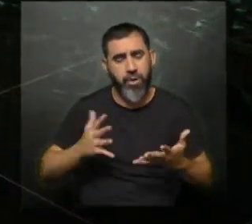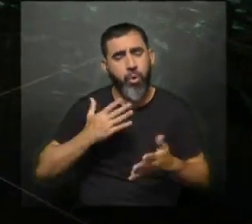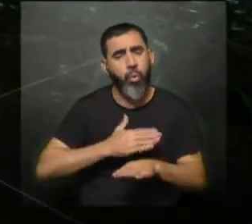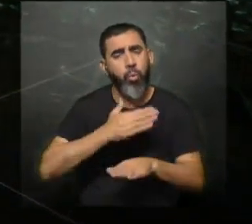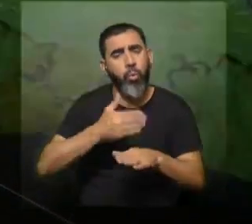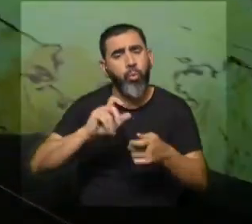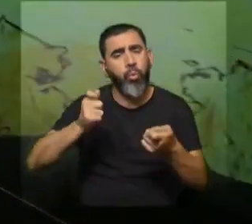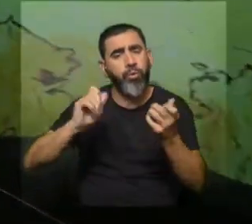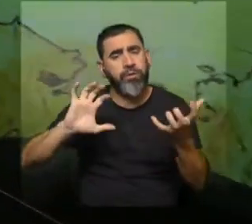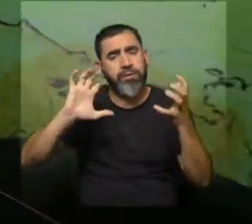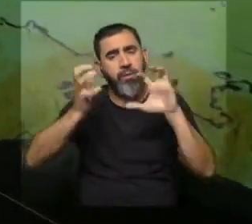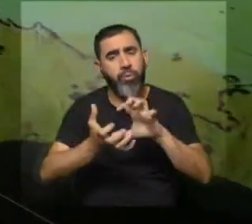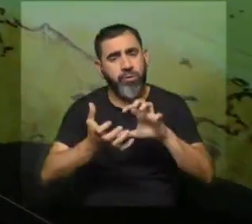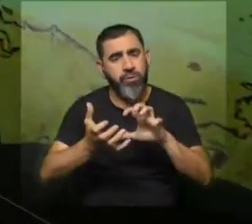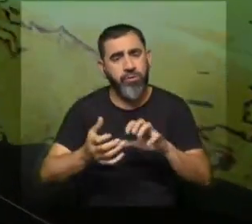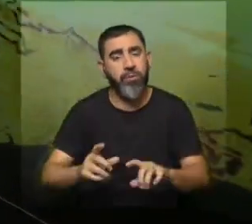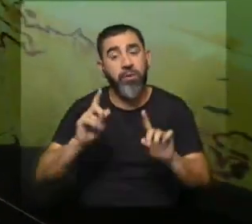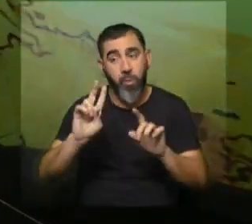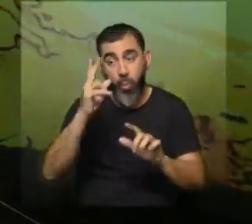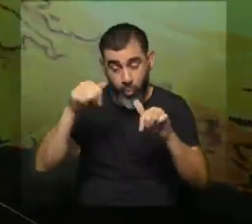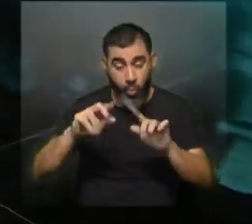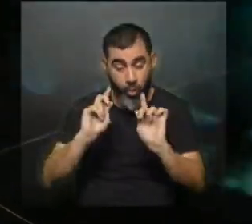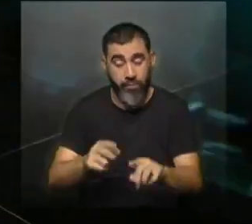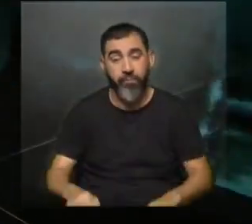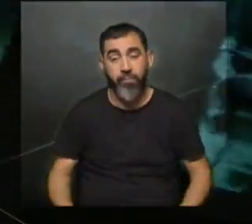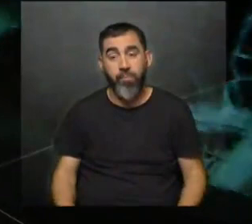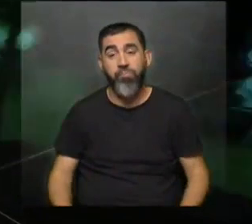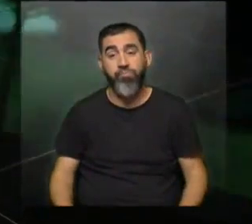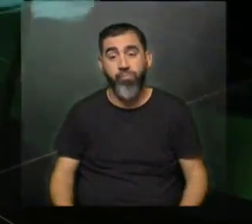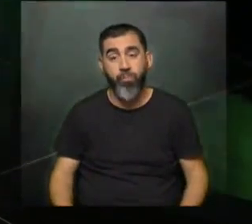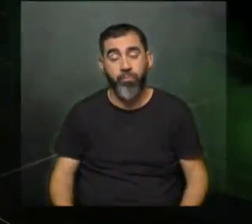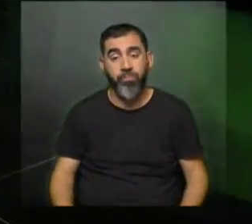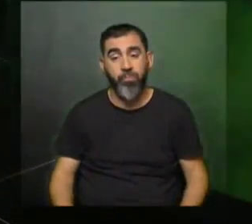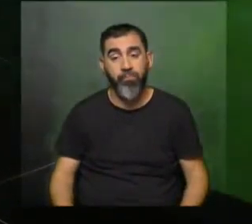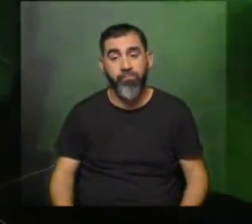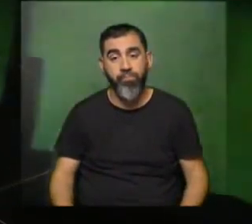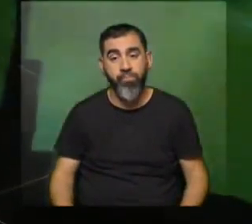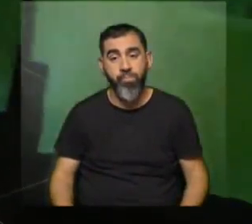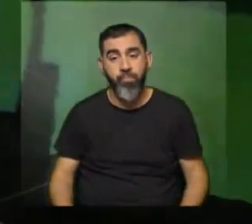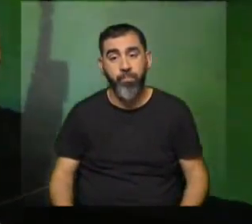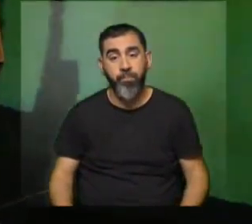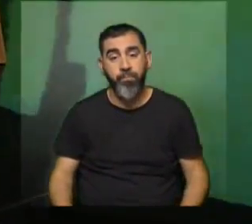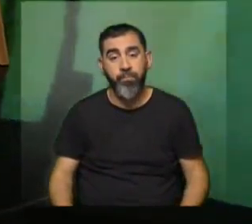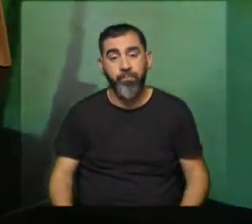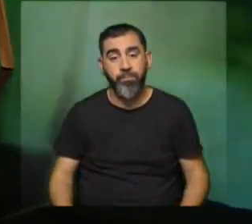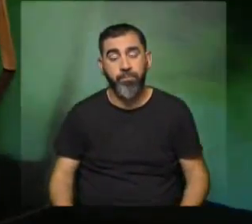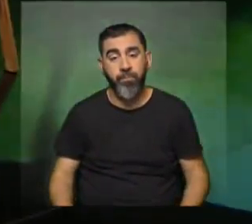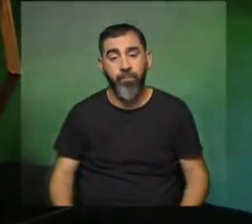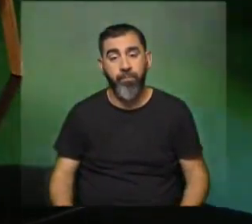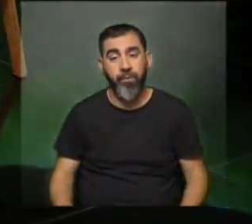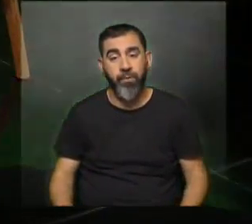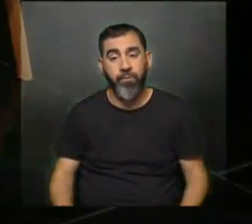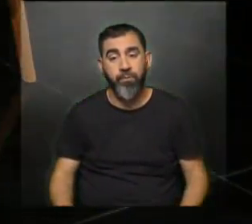climático? Cuando digo estamos, estoy hablando incluso de Uruguay. Sí, sin duda. O sea, ¿qué pasa? Esa es